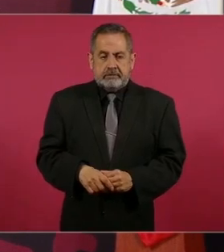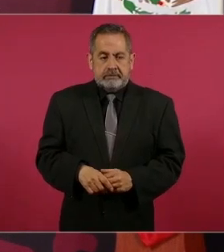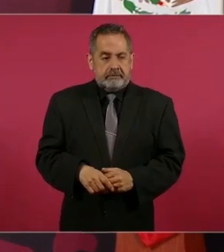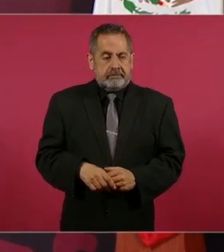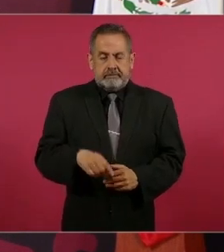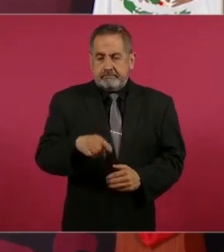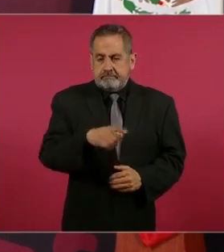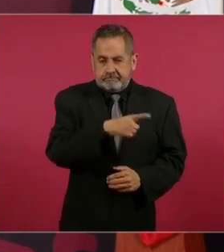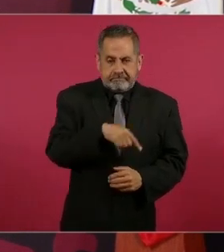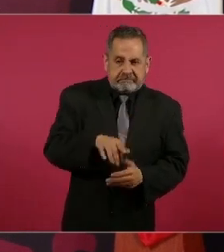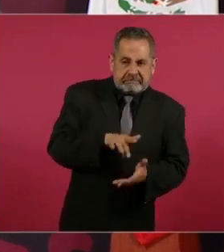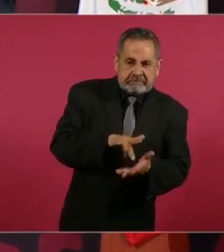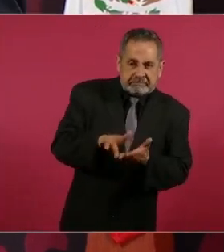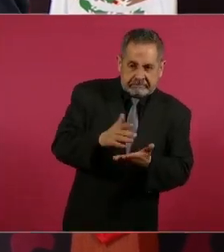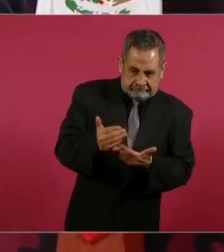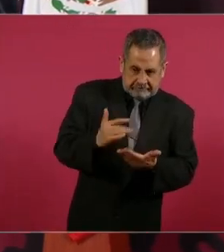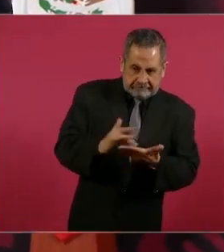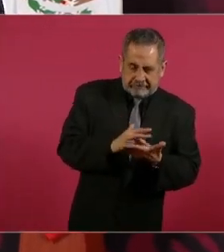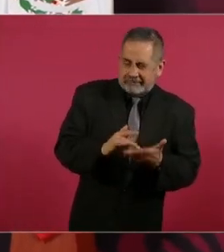apoyarlos.